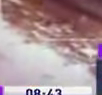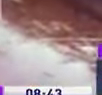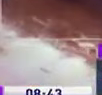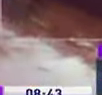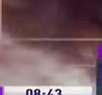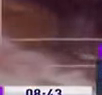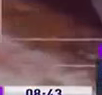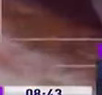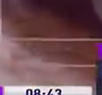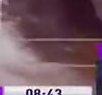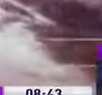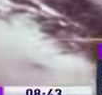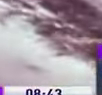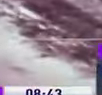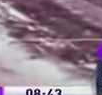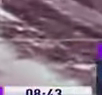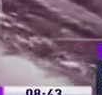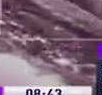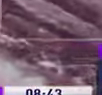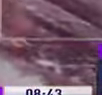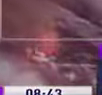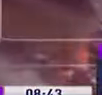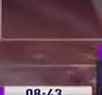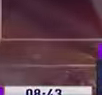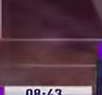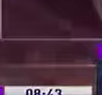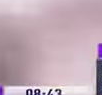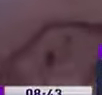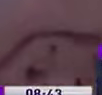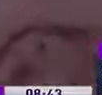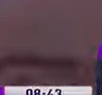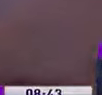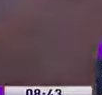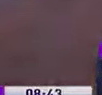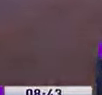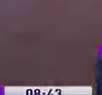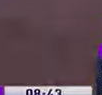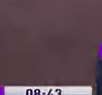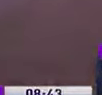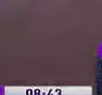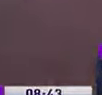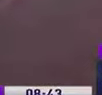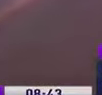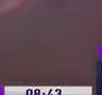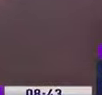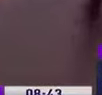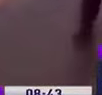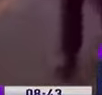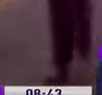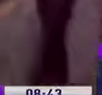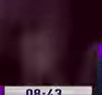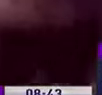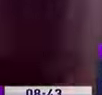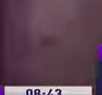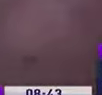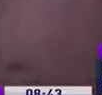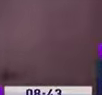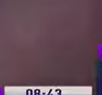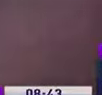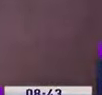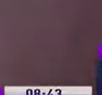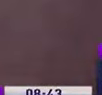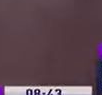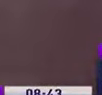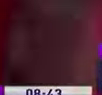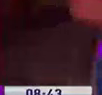el banco. Pero si le pisa el corredor, no llega jamás. Pero ahora solo por primera vez, ya no me voy a hacer eso. Nunca